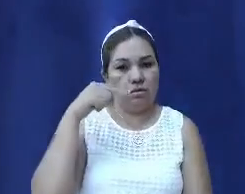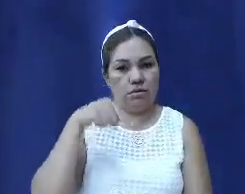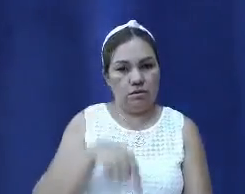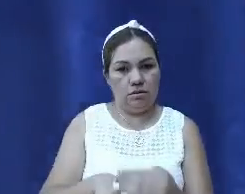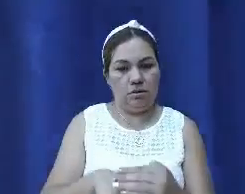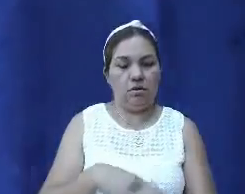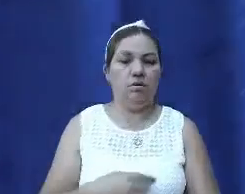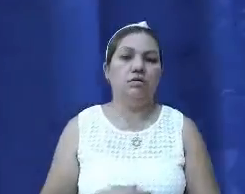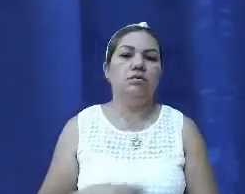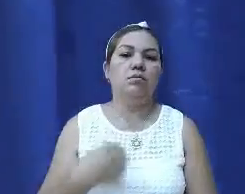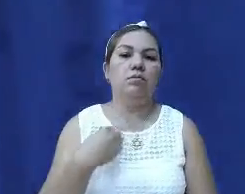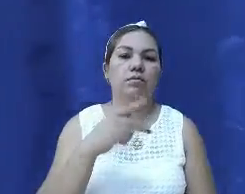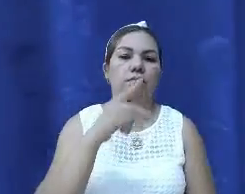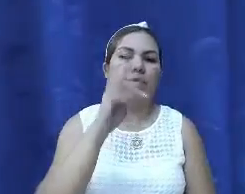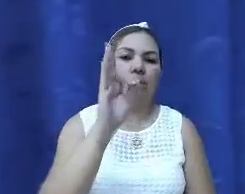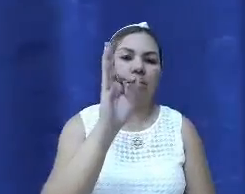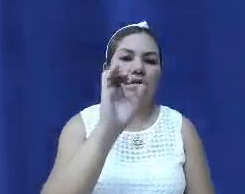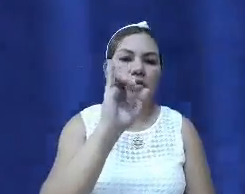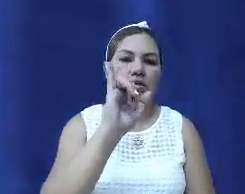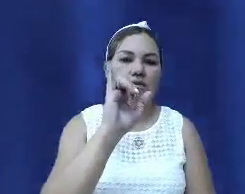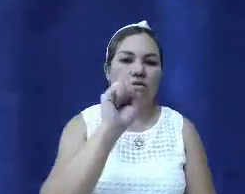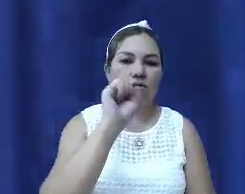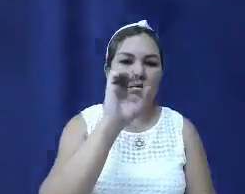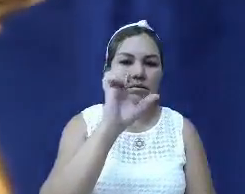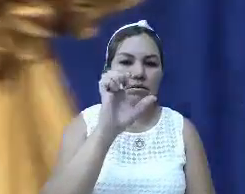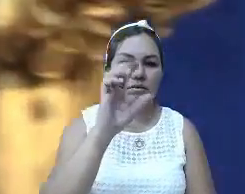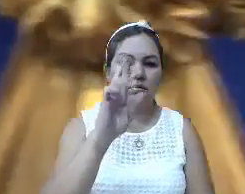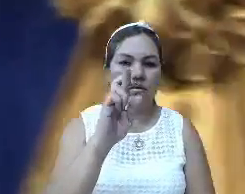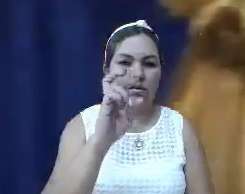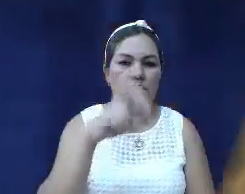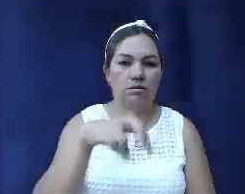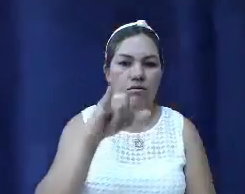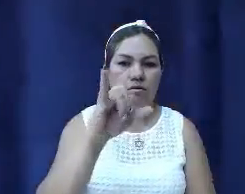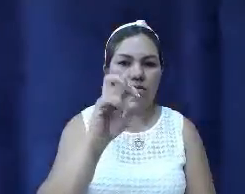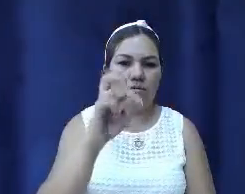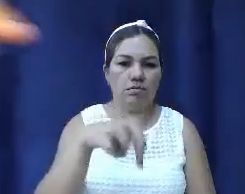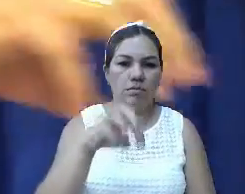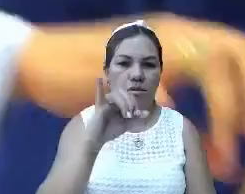discernimiento y empezar a quitar lo que no es de Dios. Esto no,